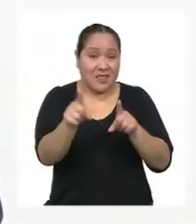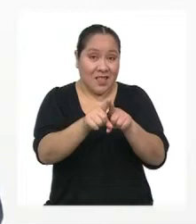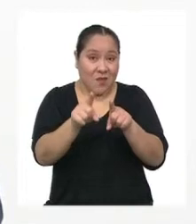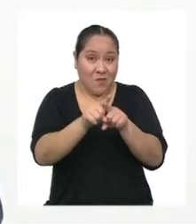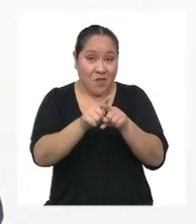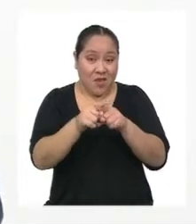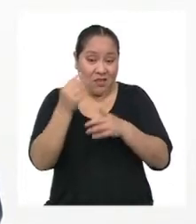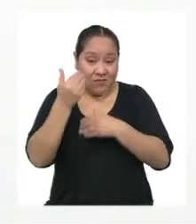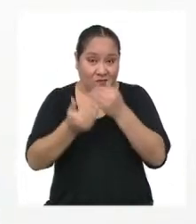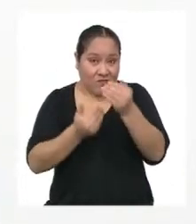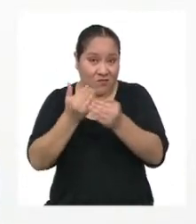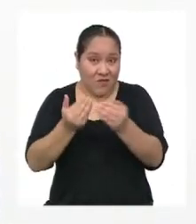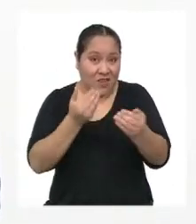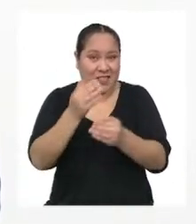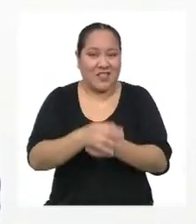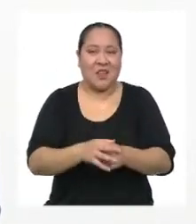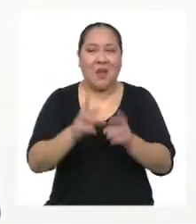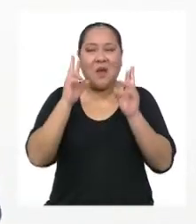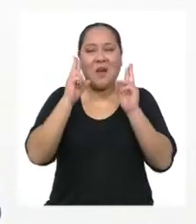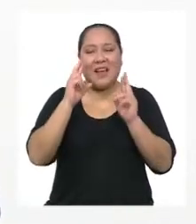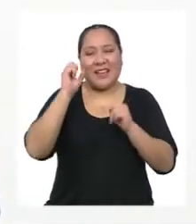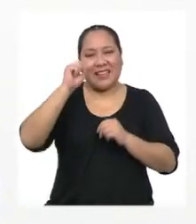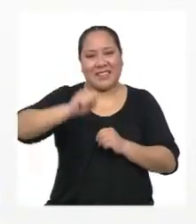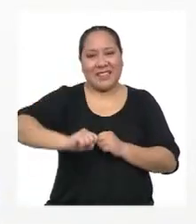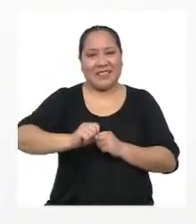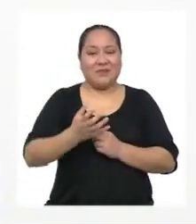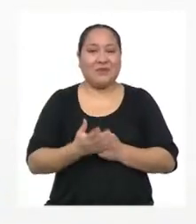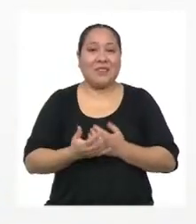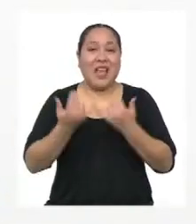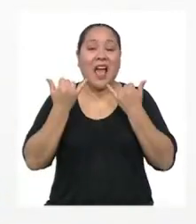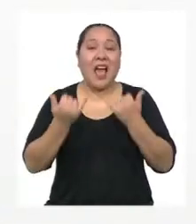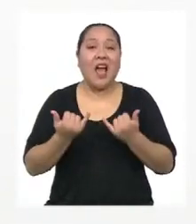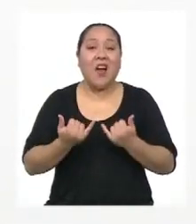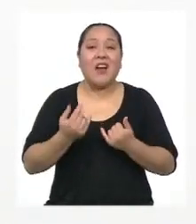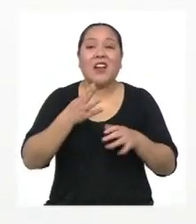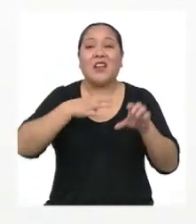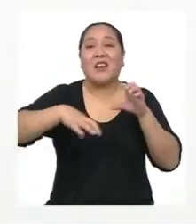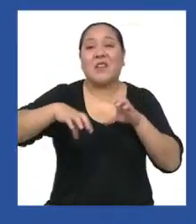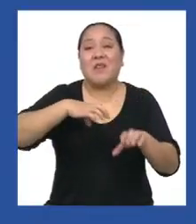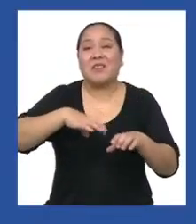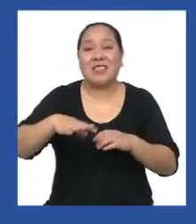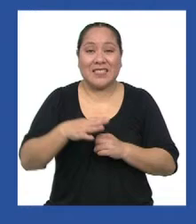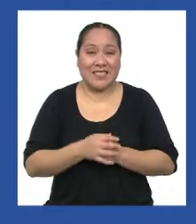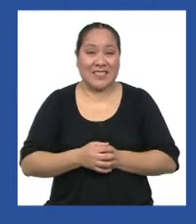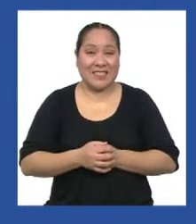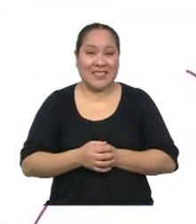todos esos pasos? Espero que sí, porque lo que nos tocaría hacer ahora es